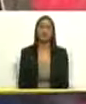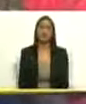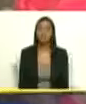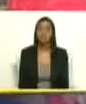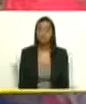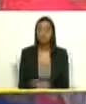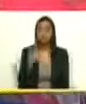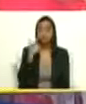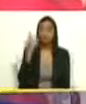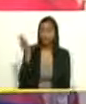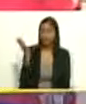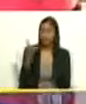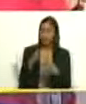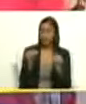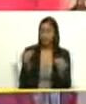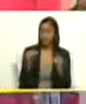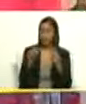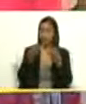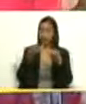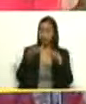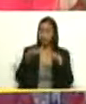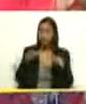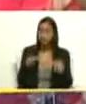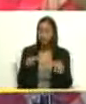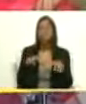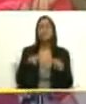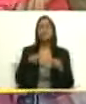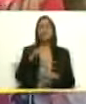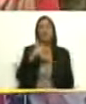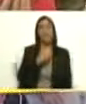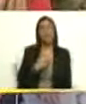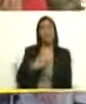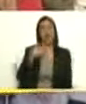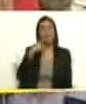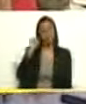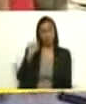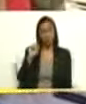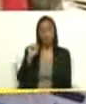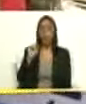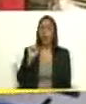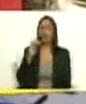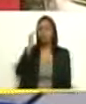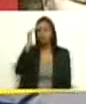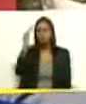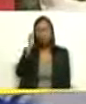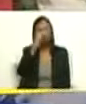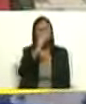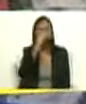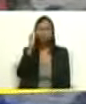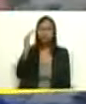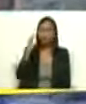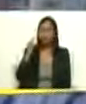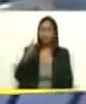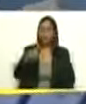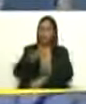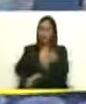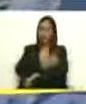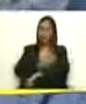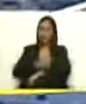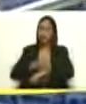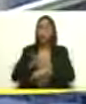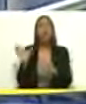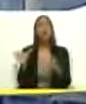jefe de estado supervisando lo que es esta reunión con el alto mando político